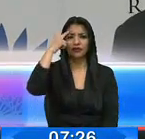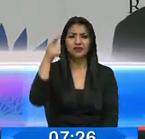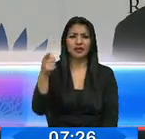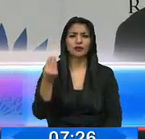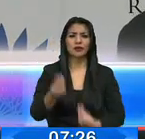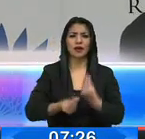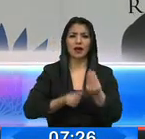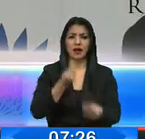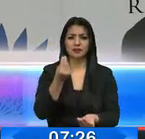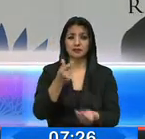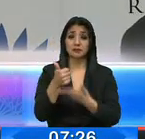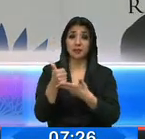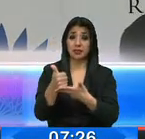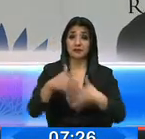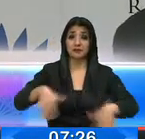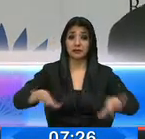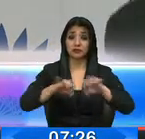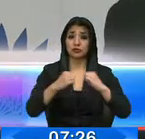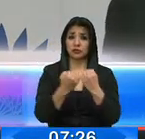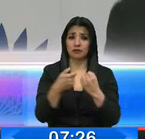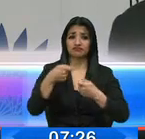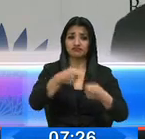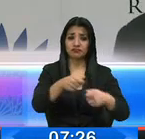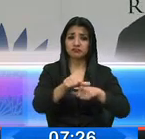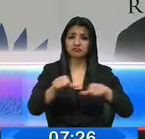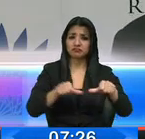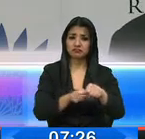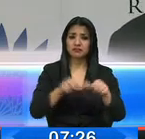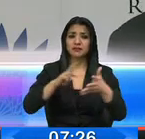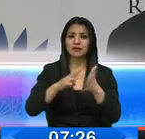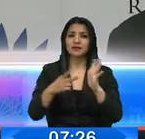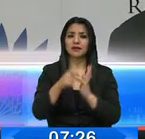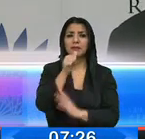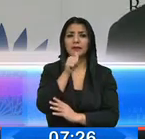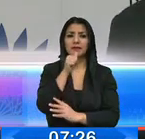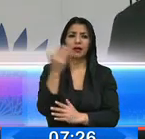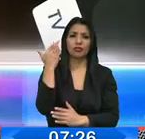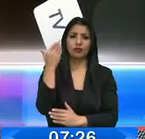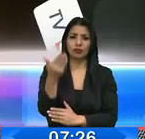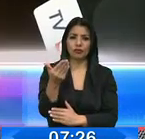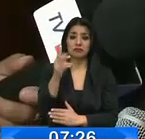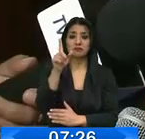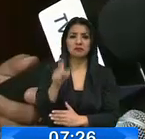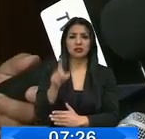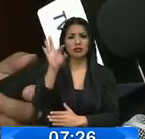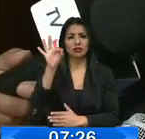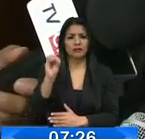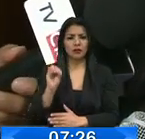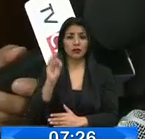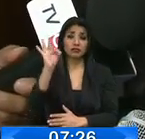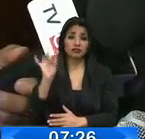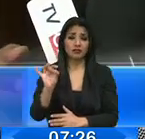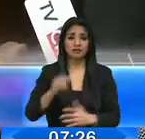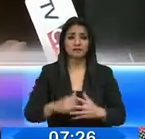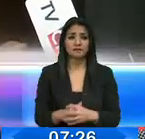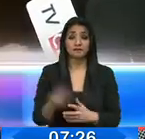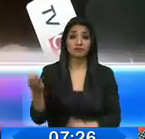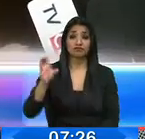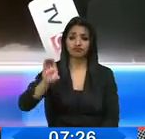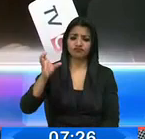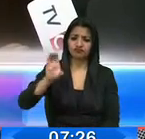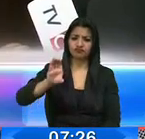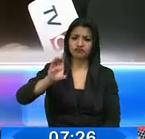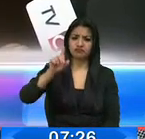neoliberal, porque si estamos hablando de concesiones no es sino hablar de las privatizaciones de los años 80 y 90. Gente. Se mantiene un ingreso fantasma